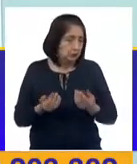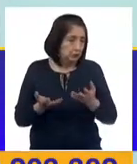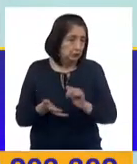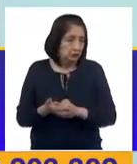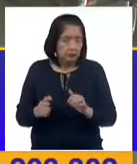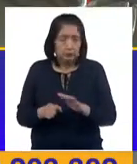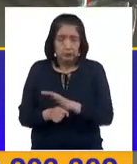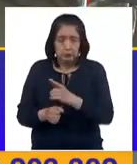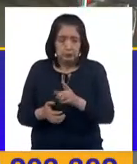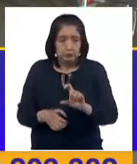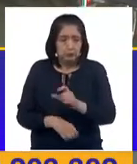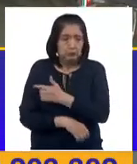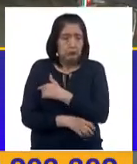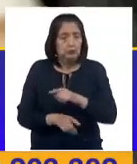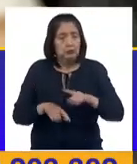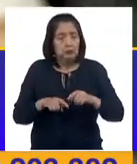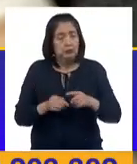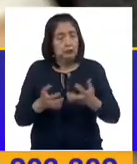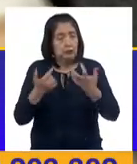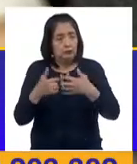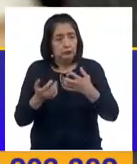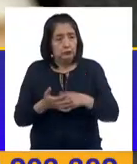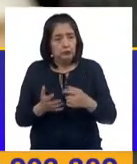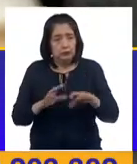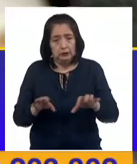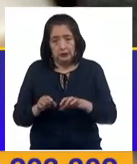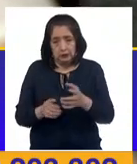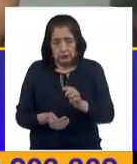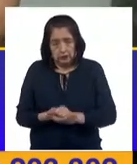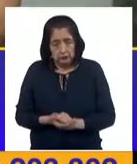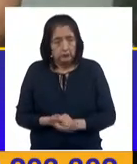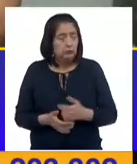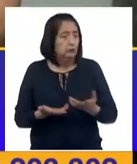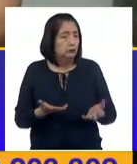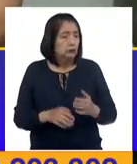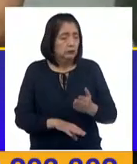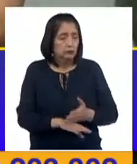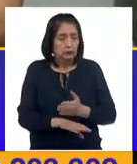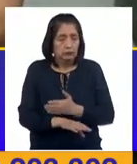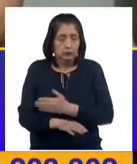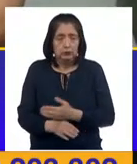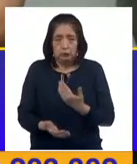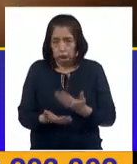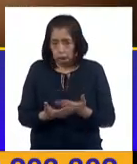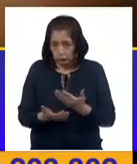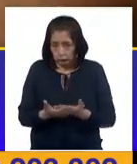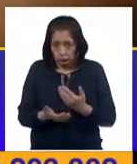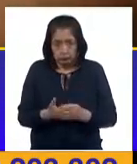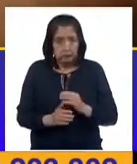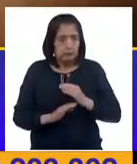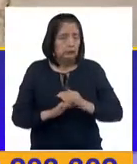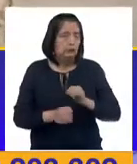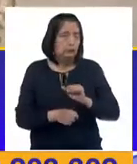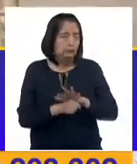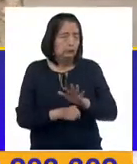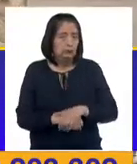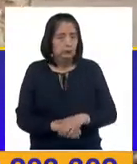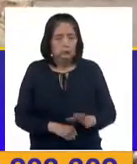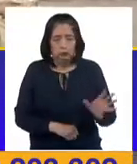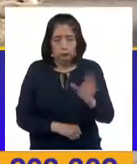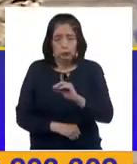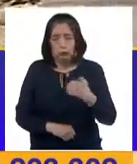de cobertura de vacunas depende de las empresas que las están fabricando y de los avances de sus ensayos contra el coronavirus.